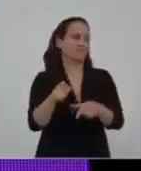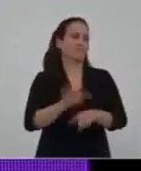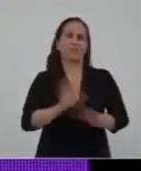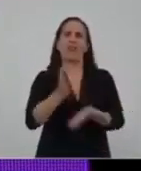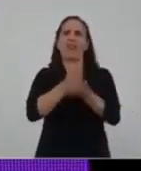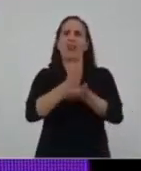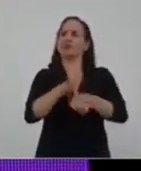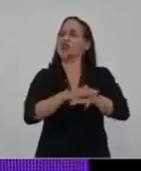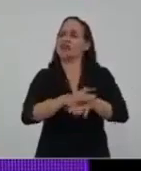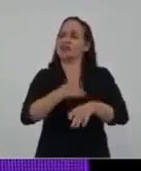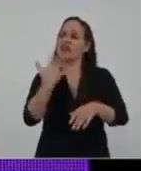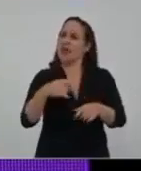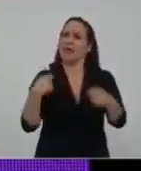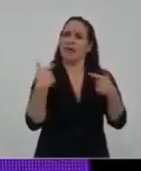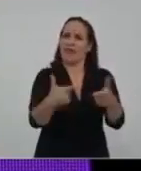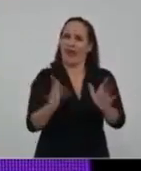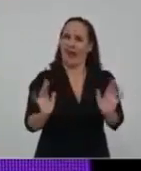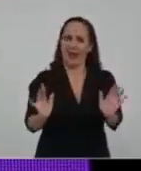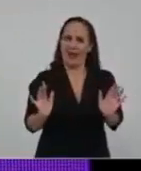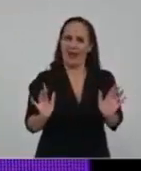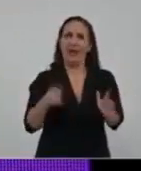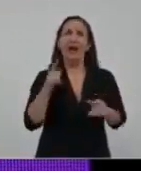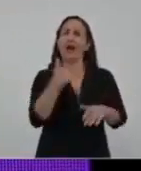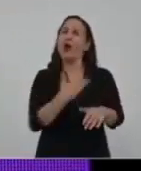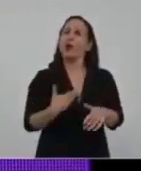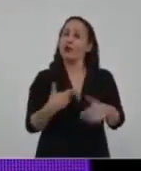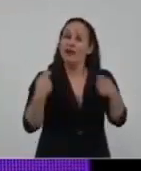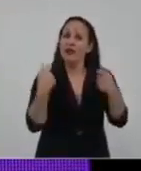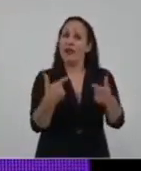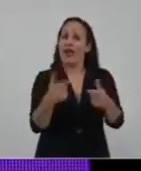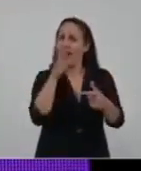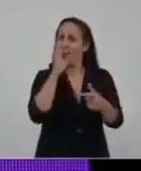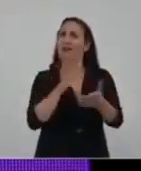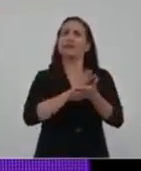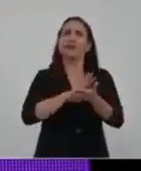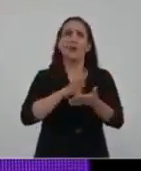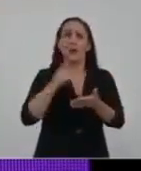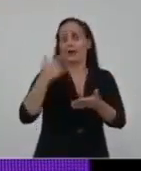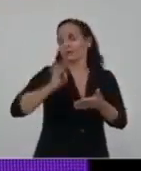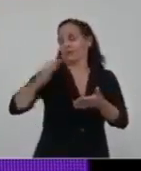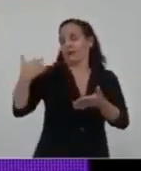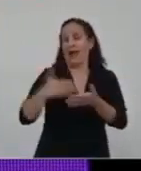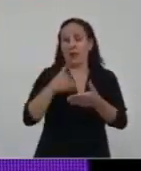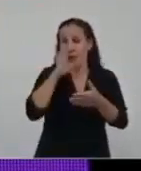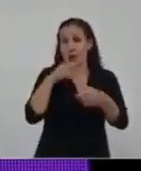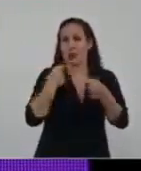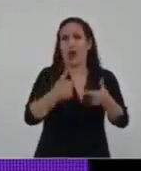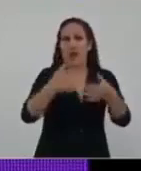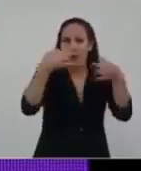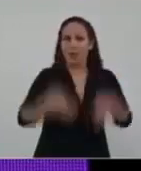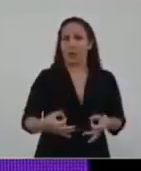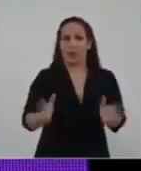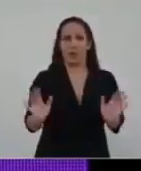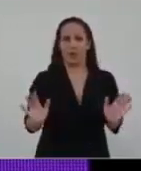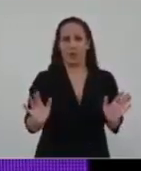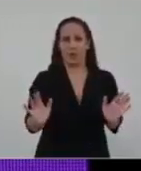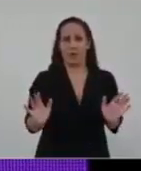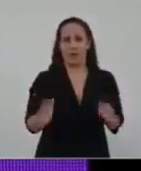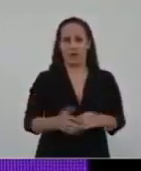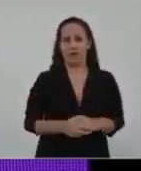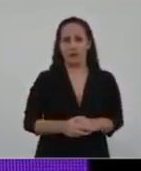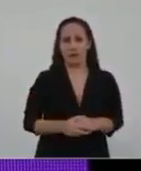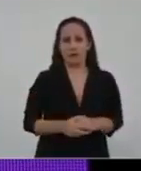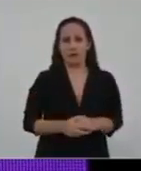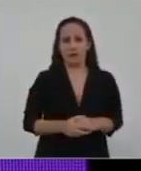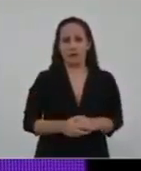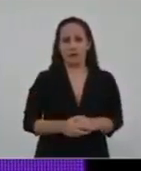todas las familias y eso no está garantizado por ningún gobierno y en ningún a lo largo de todos estos años la verdad que también